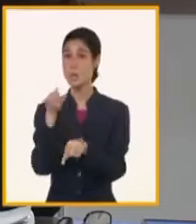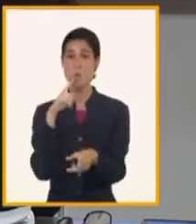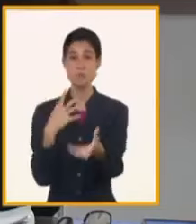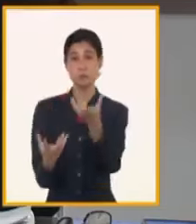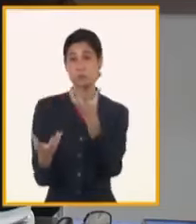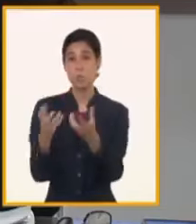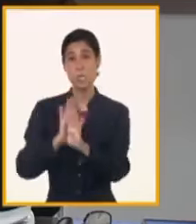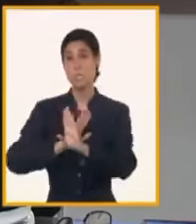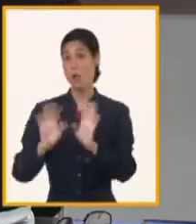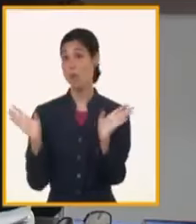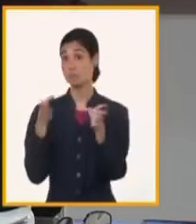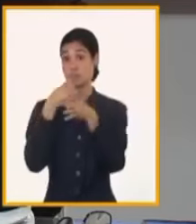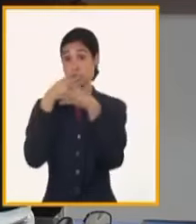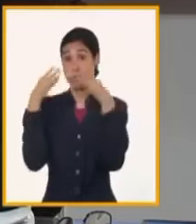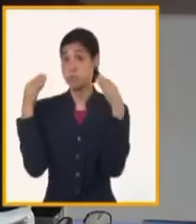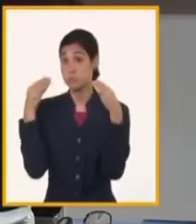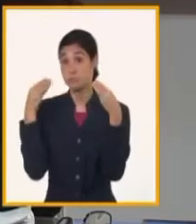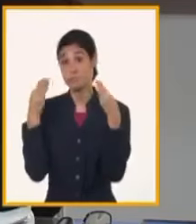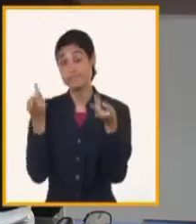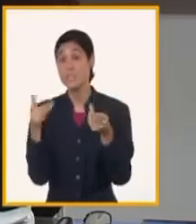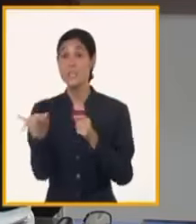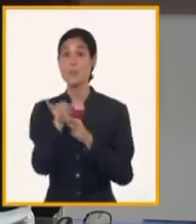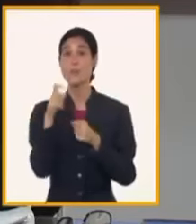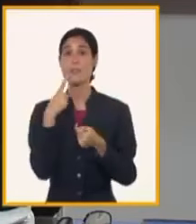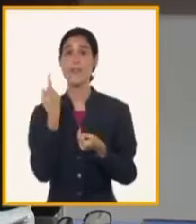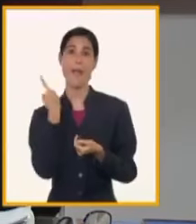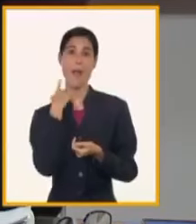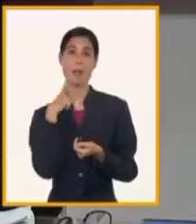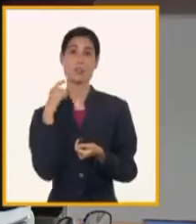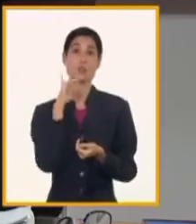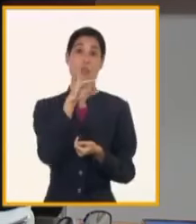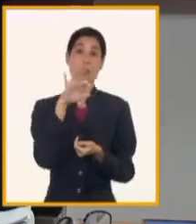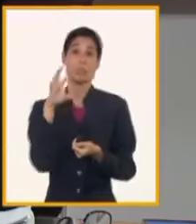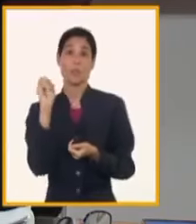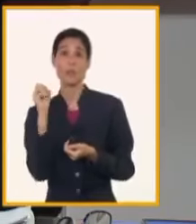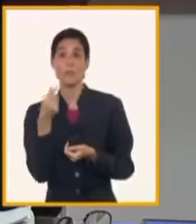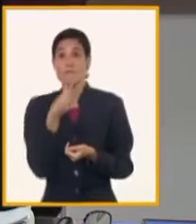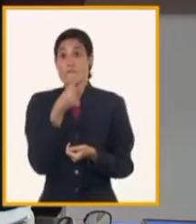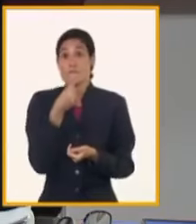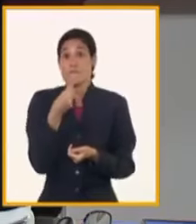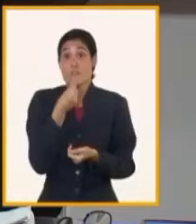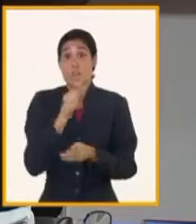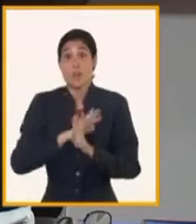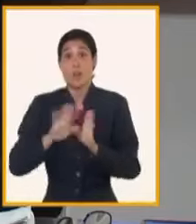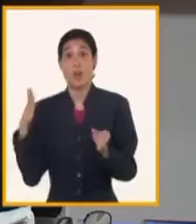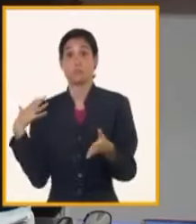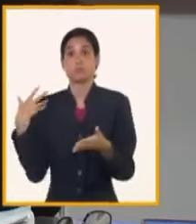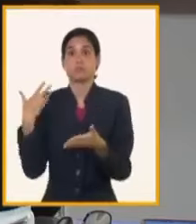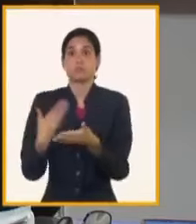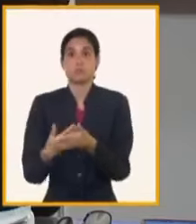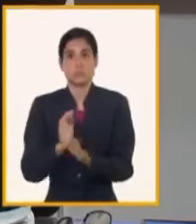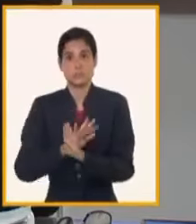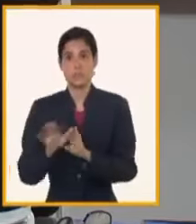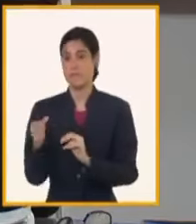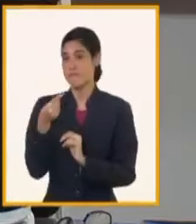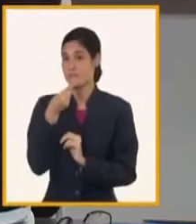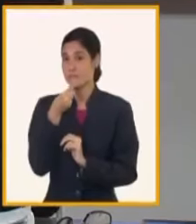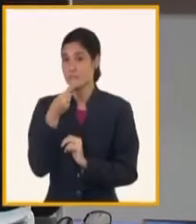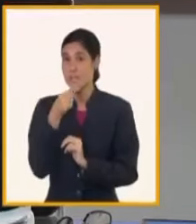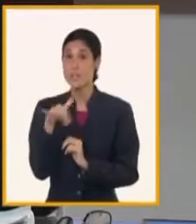50 más de 50 años 60 algunos hasta 60 años eh talla piedra tayap piedra aquí en la Habana